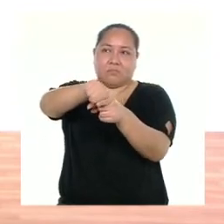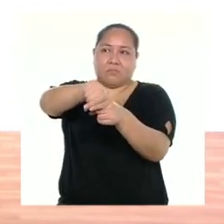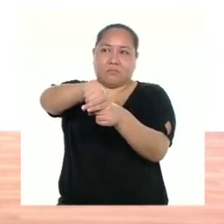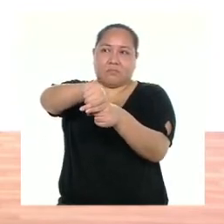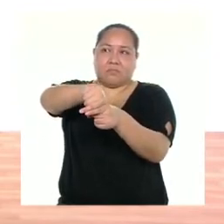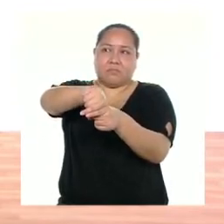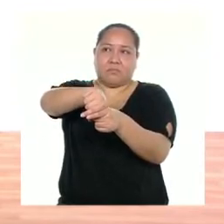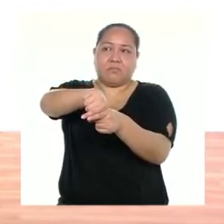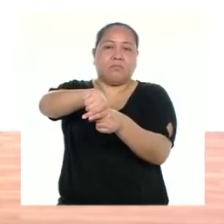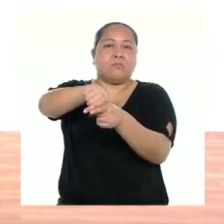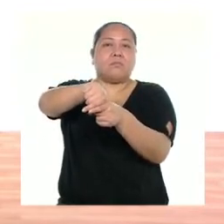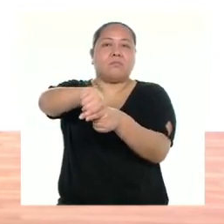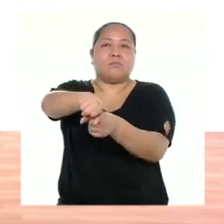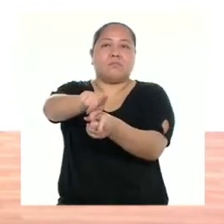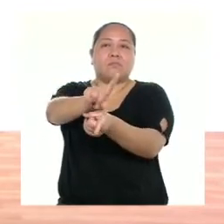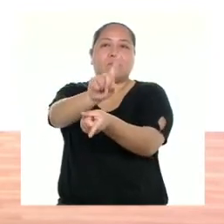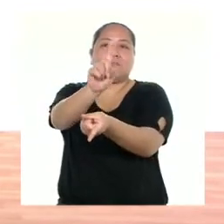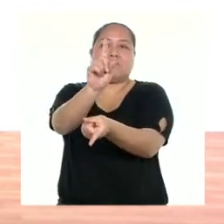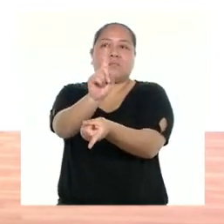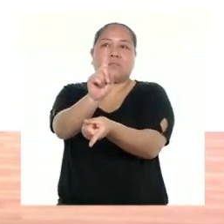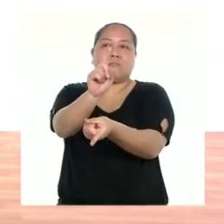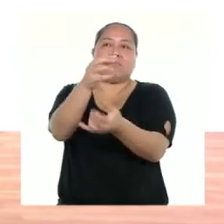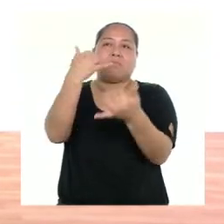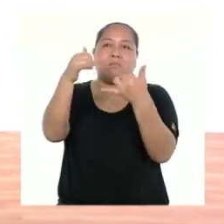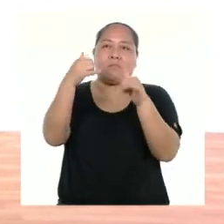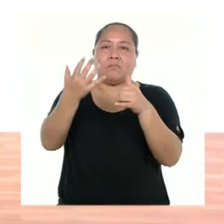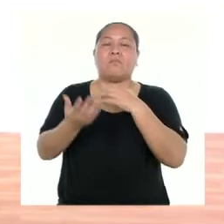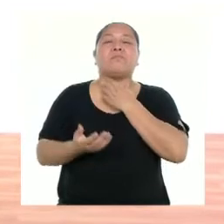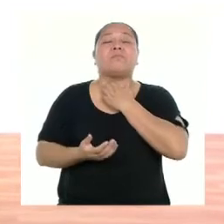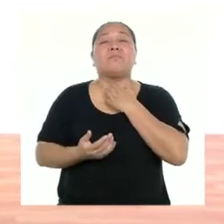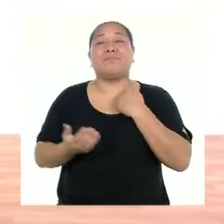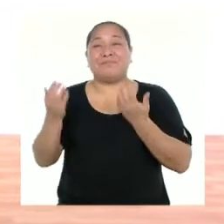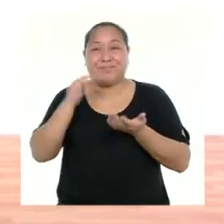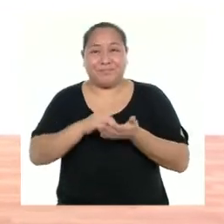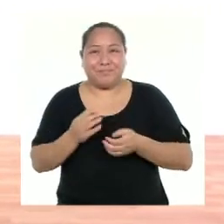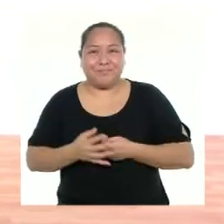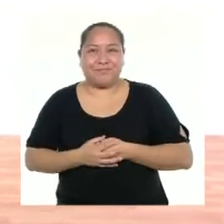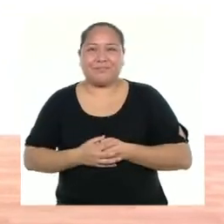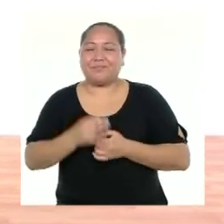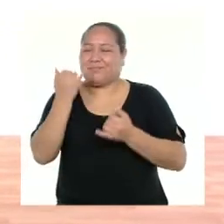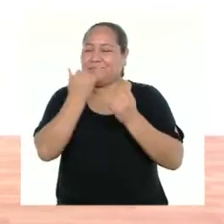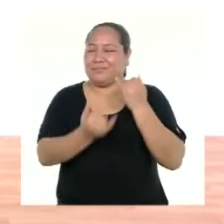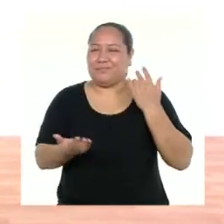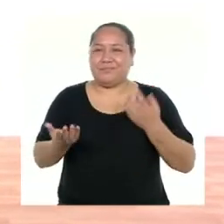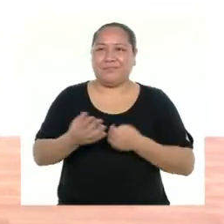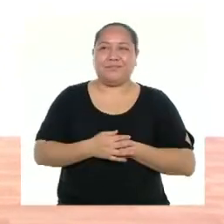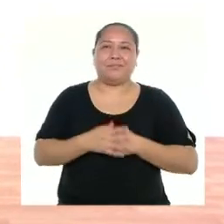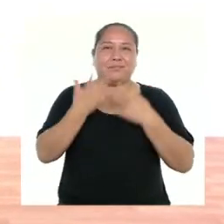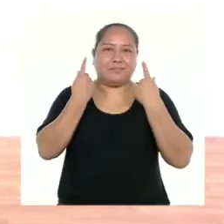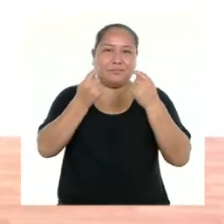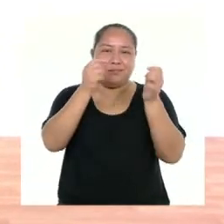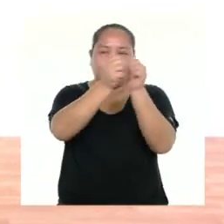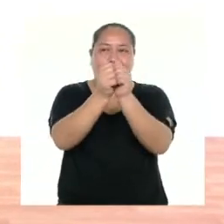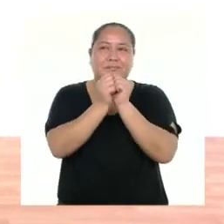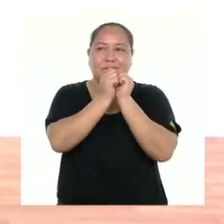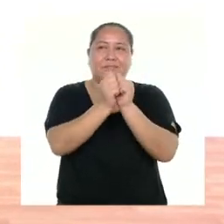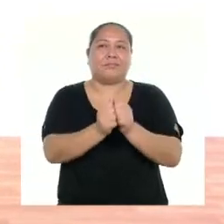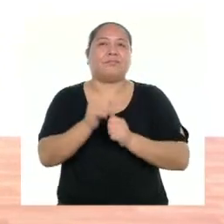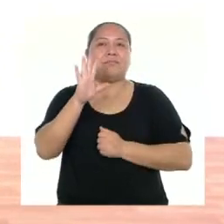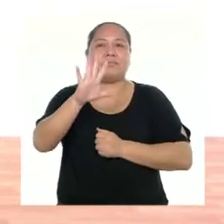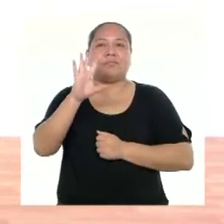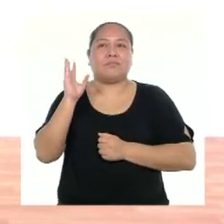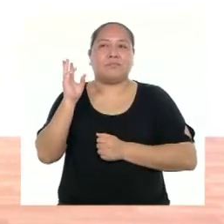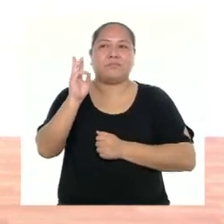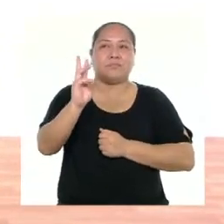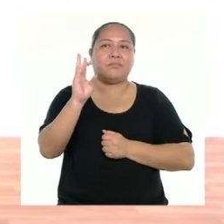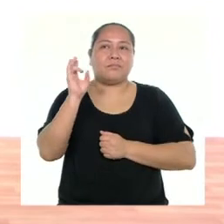o estirarlos un poco más y jugar con ese balance. ¿Volvemos? Última vez. Intentémoslo juntos. 5,